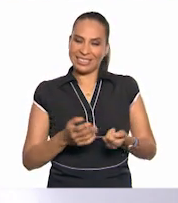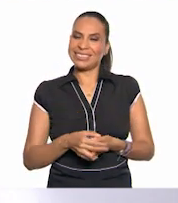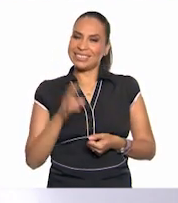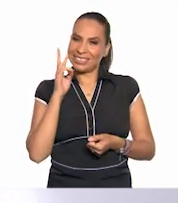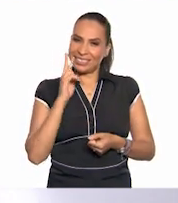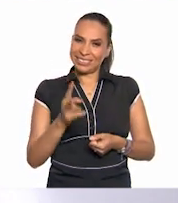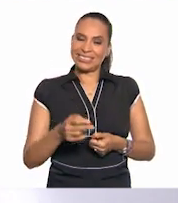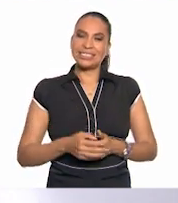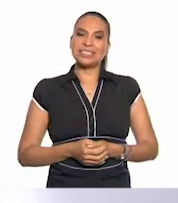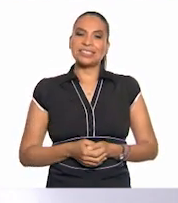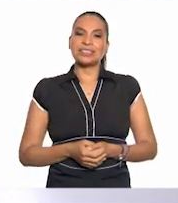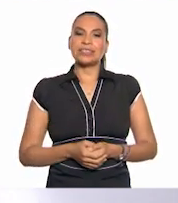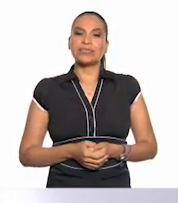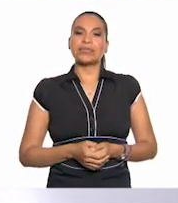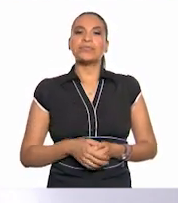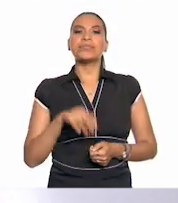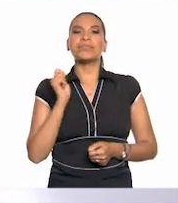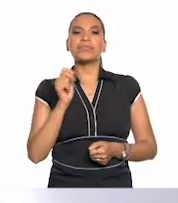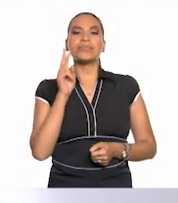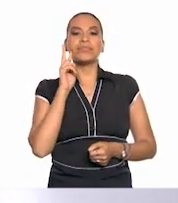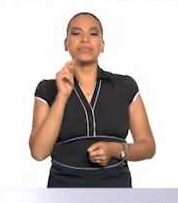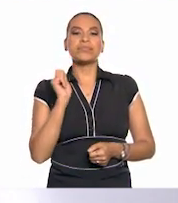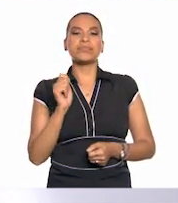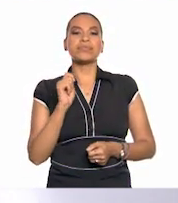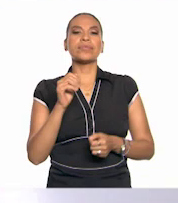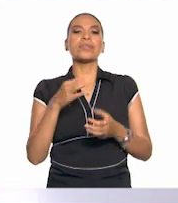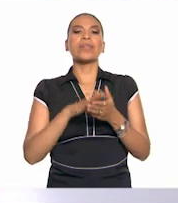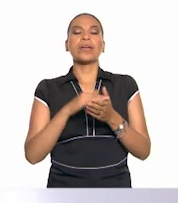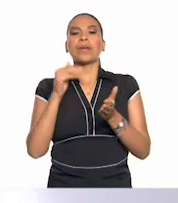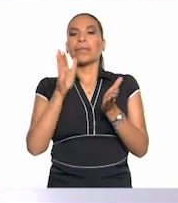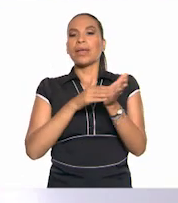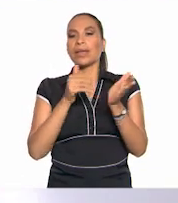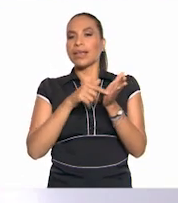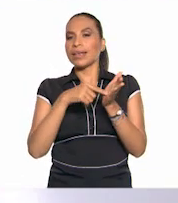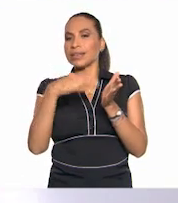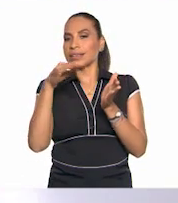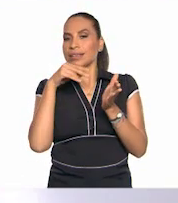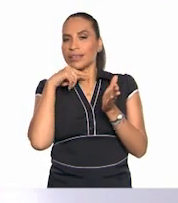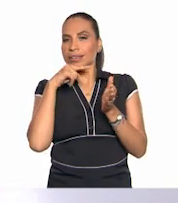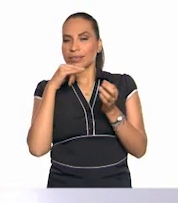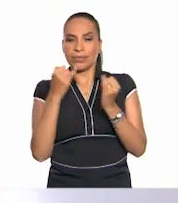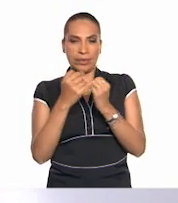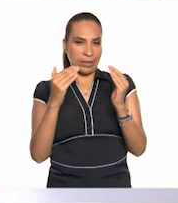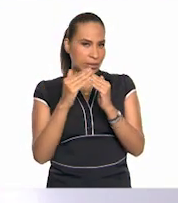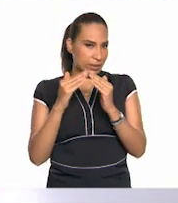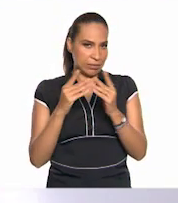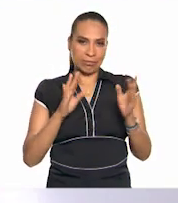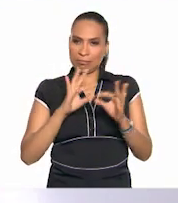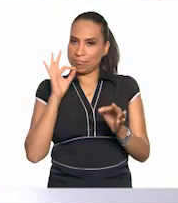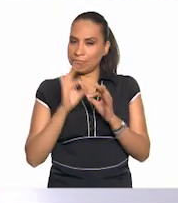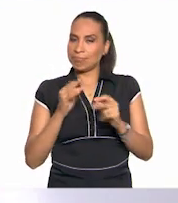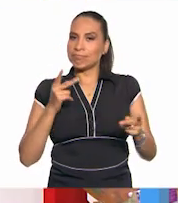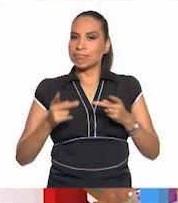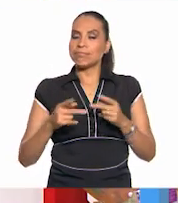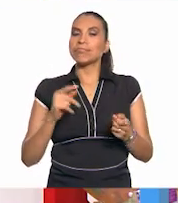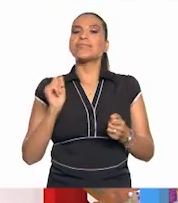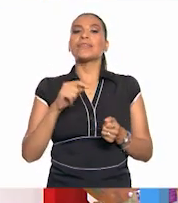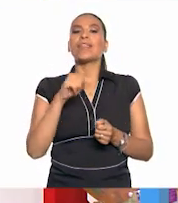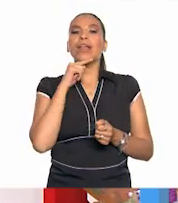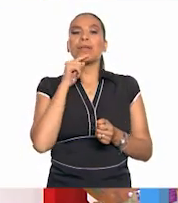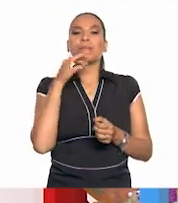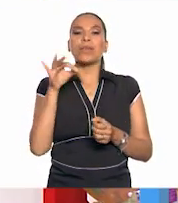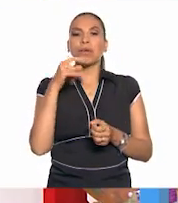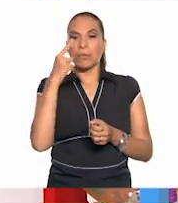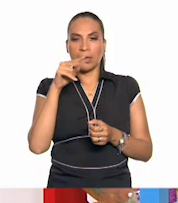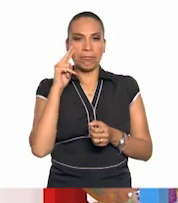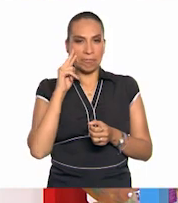Bueno, Mariana, hoja... Y lápiz. Y ahora Ahí sí. en casita también, ¿eh? Preparen lápiz y hoja para que